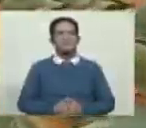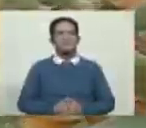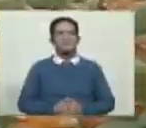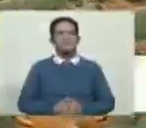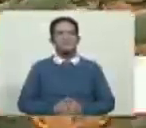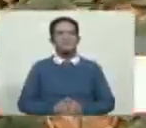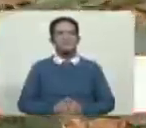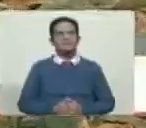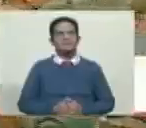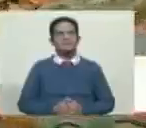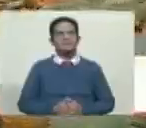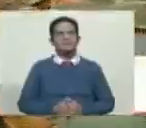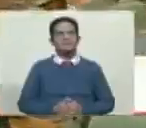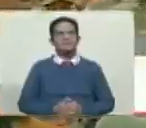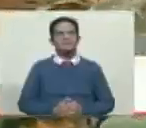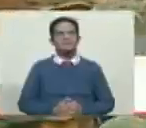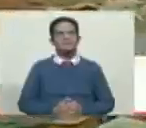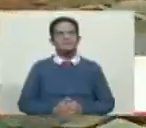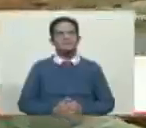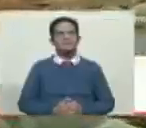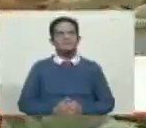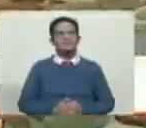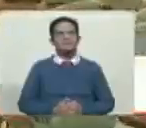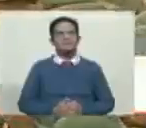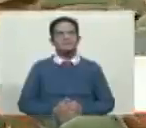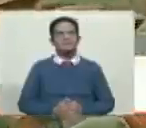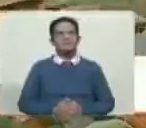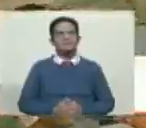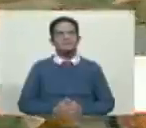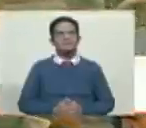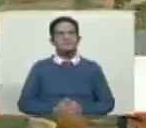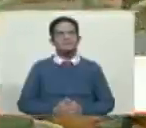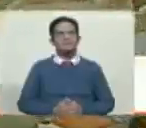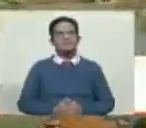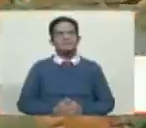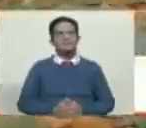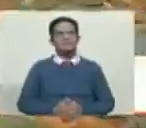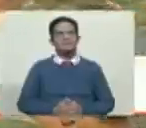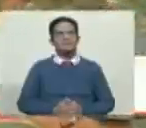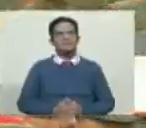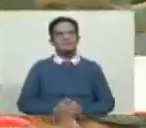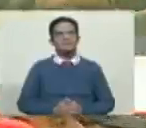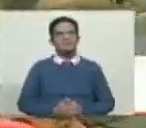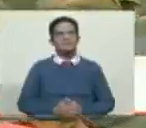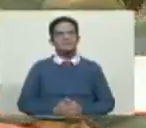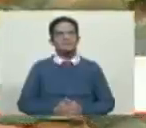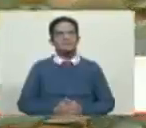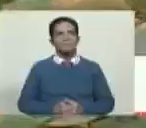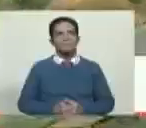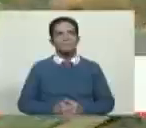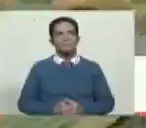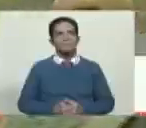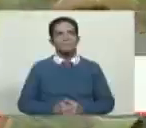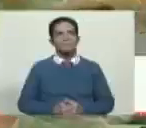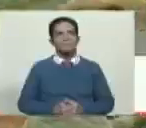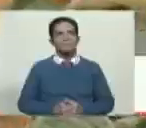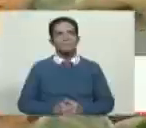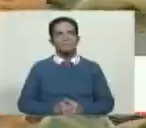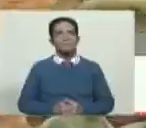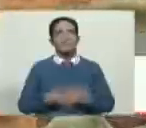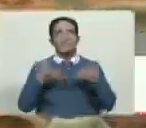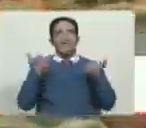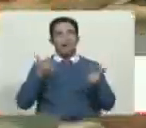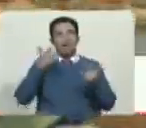de la República, Nicolás Maduro Moros. La tropa al mando y al